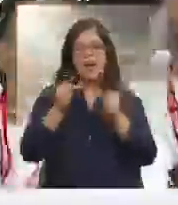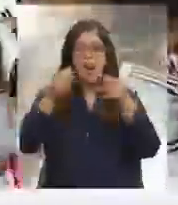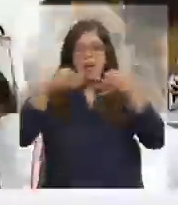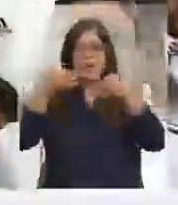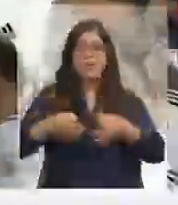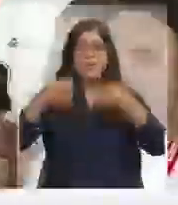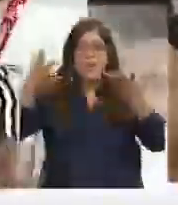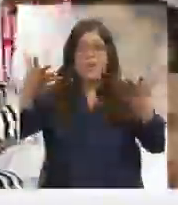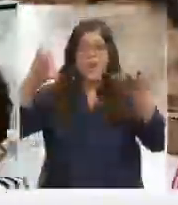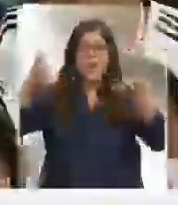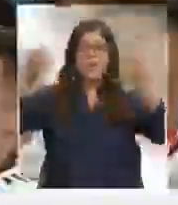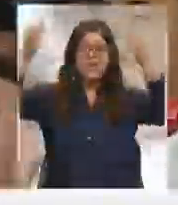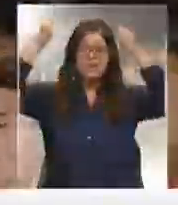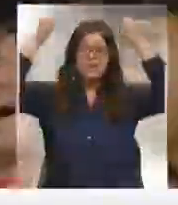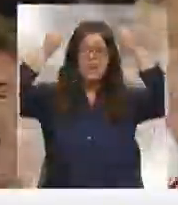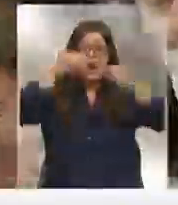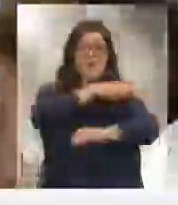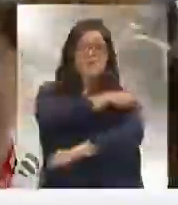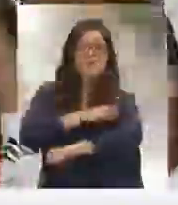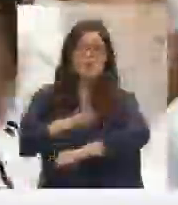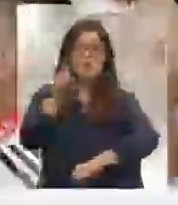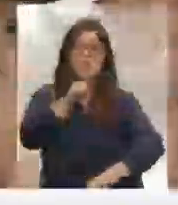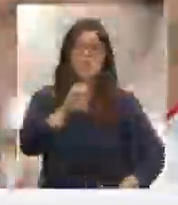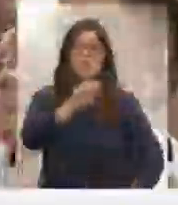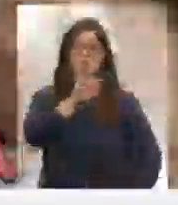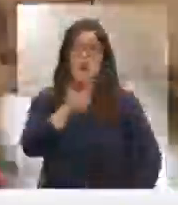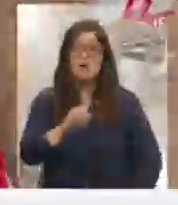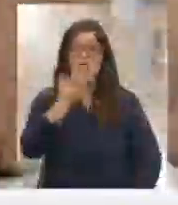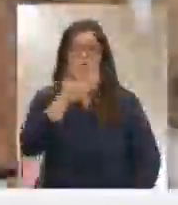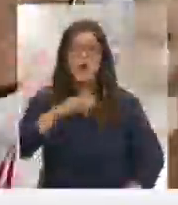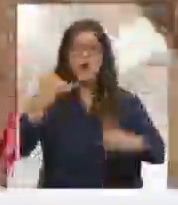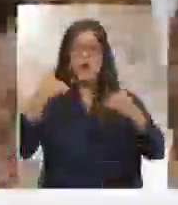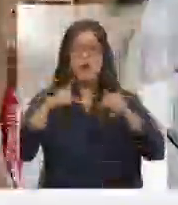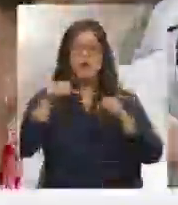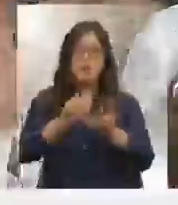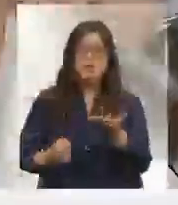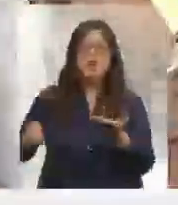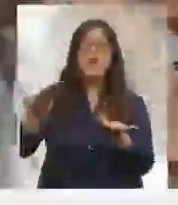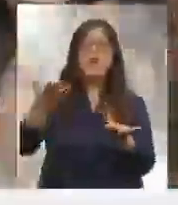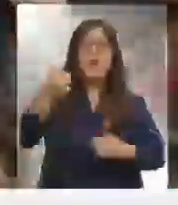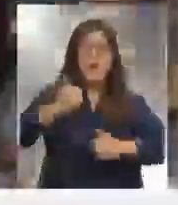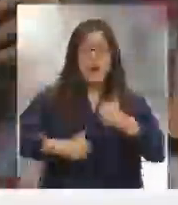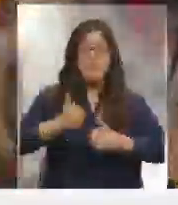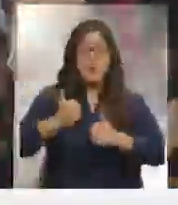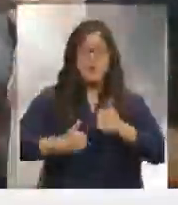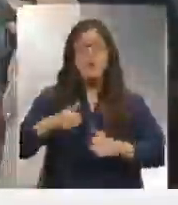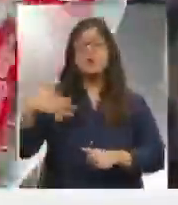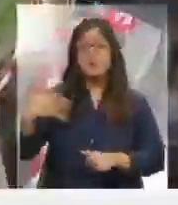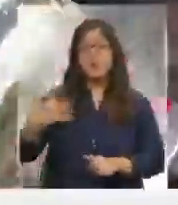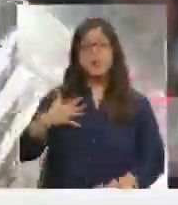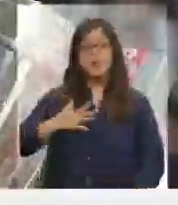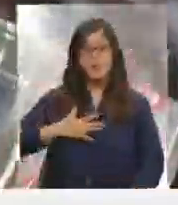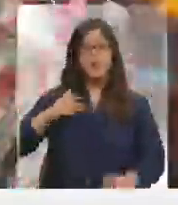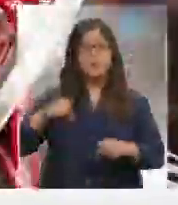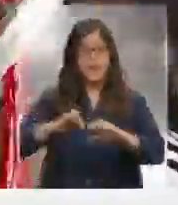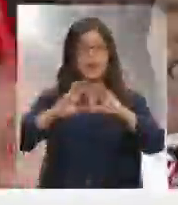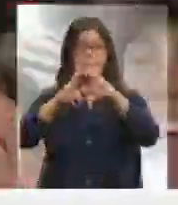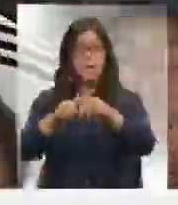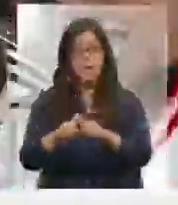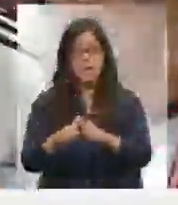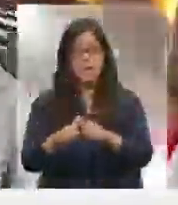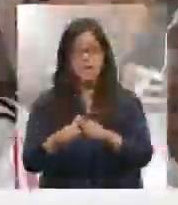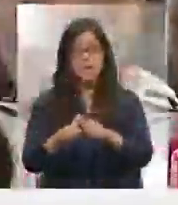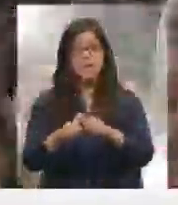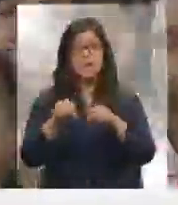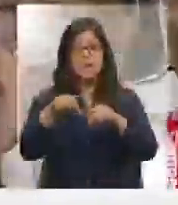El momento de la Copa, levantada por Gabriel Suazo, uno de los mejores jugadores de este campeonato, del torneo, para mí clave y fundamental en este plantel,